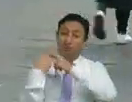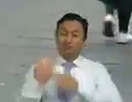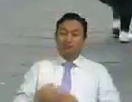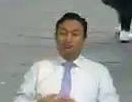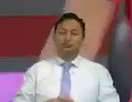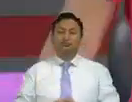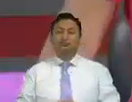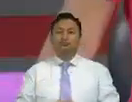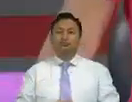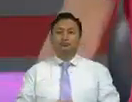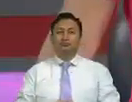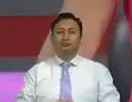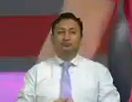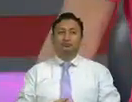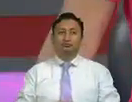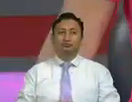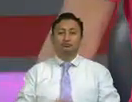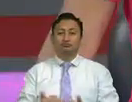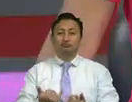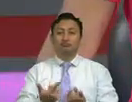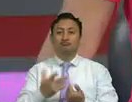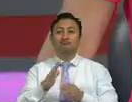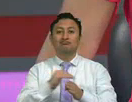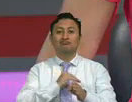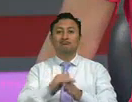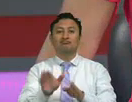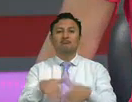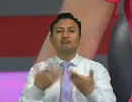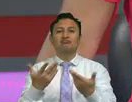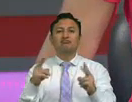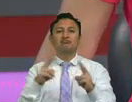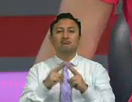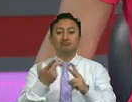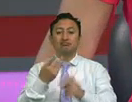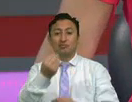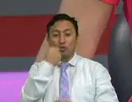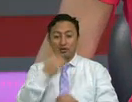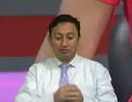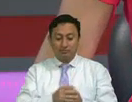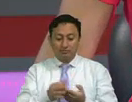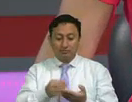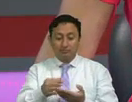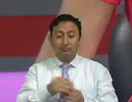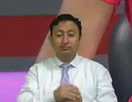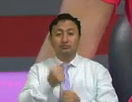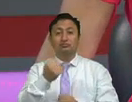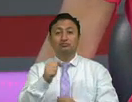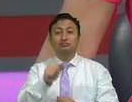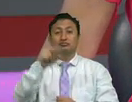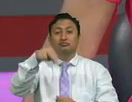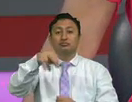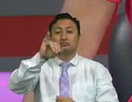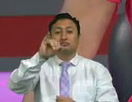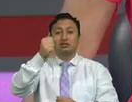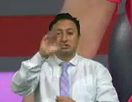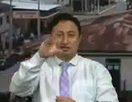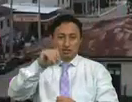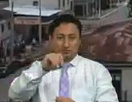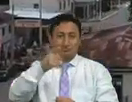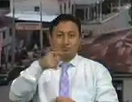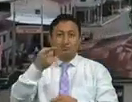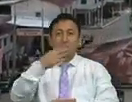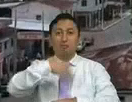rojas ahora les invito a acompañarnos a conocer la gastronomía en la parroquia san isidro en manabí